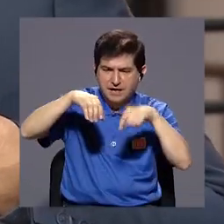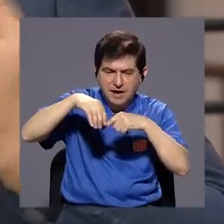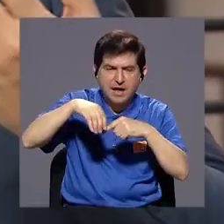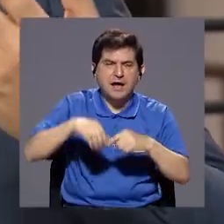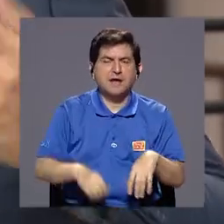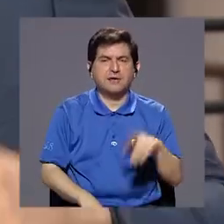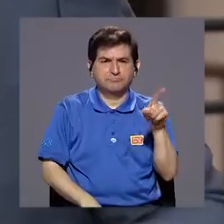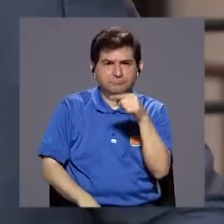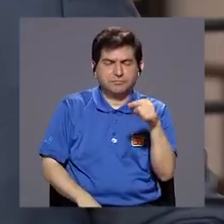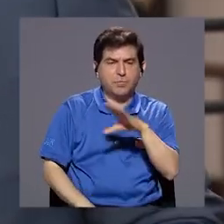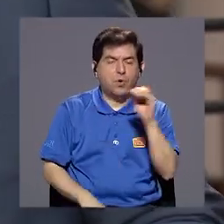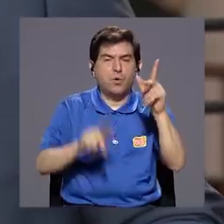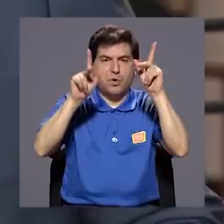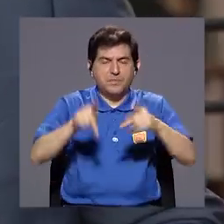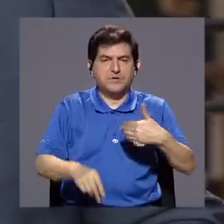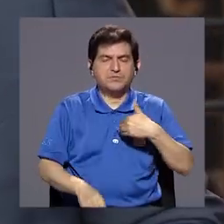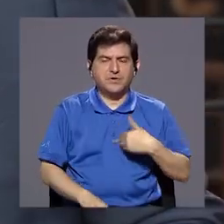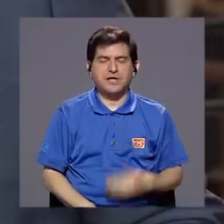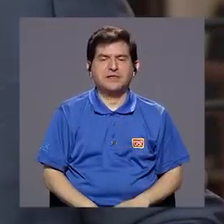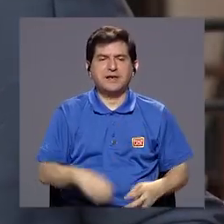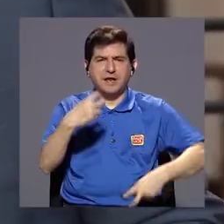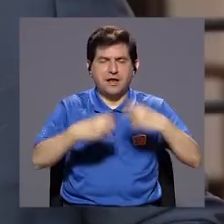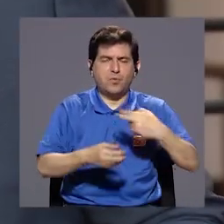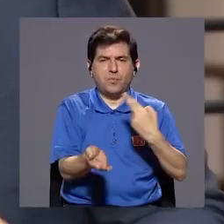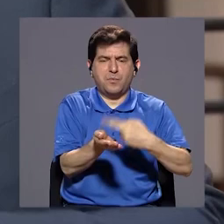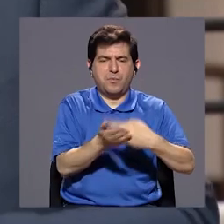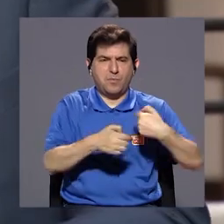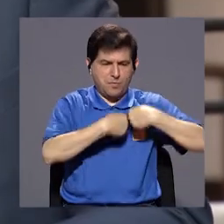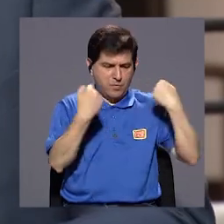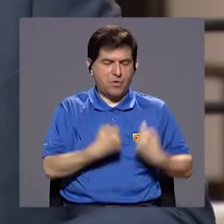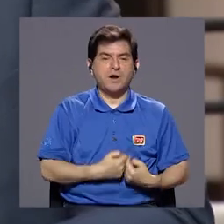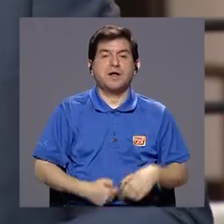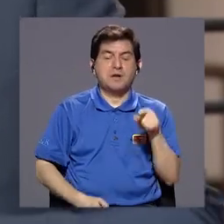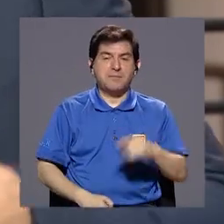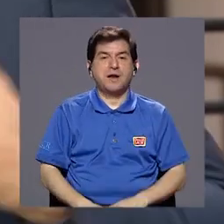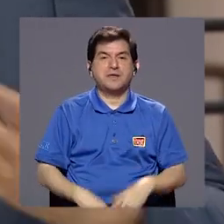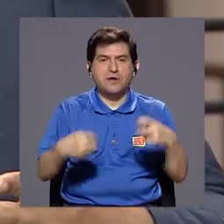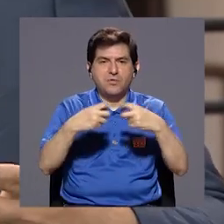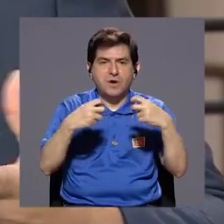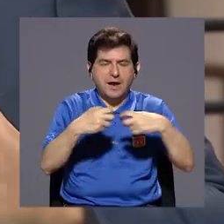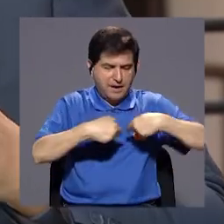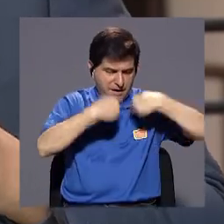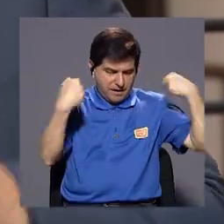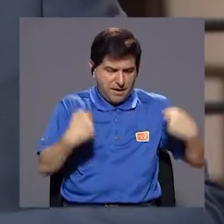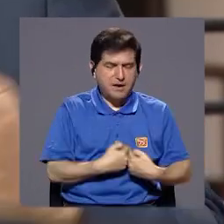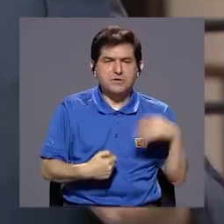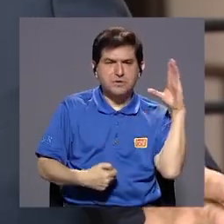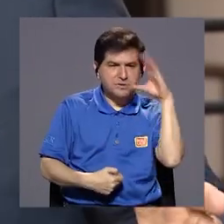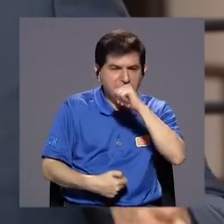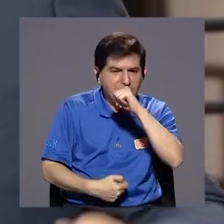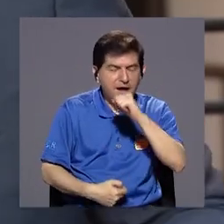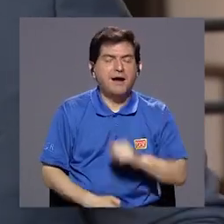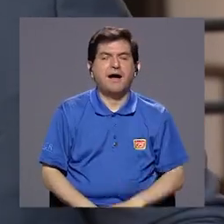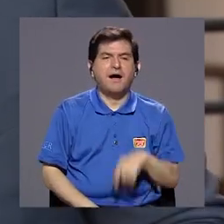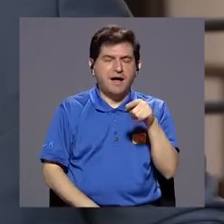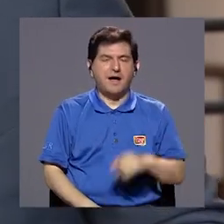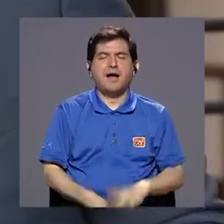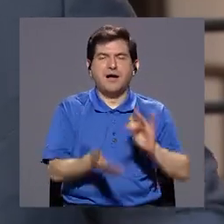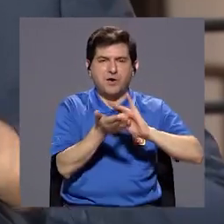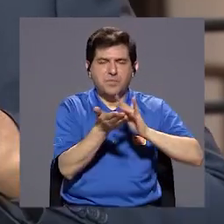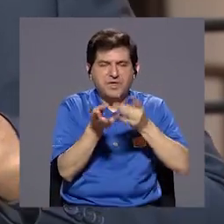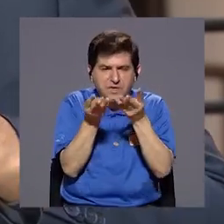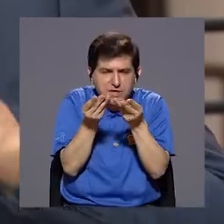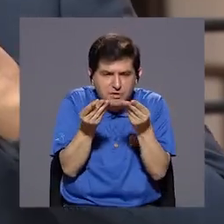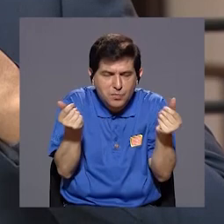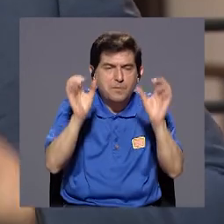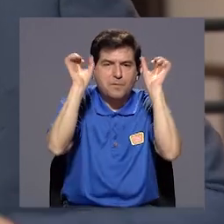plaquita de grasa, por ejemplo. O si la persona tiene una arritmia en el corazón y le hacemos un electro cuando llega a emergencias y lo documentamos, empezamos medicamentos para hacer los coagulitos.